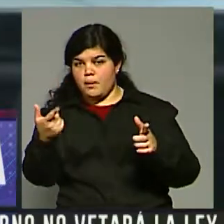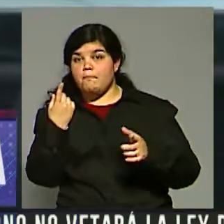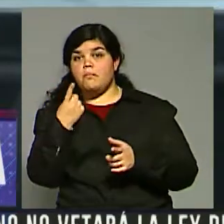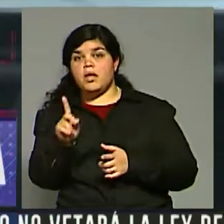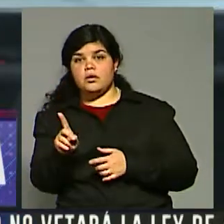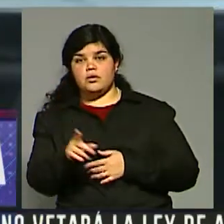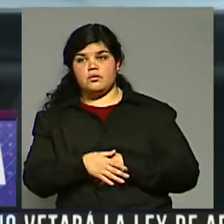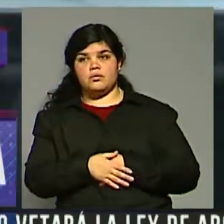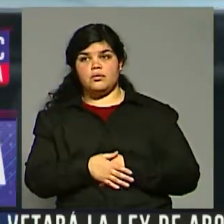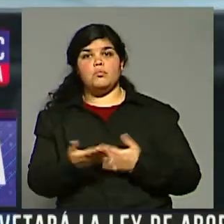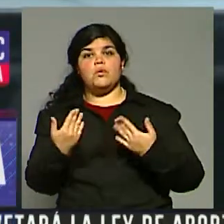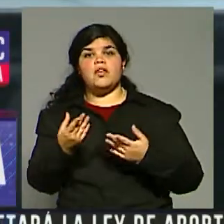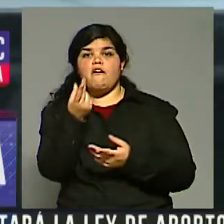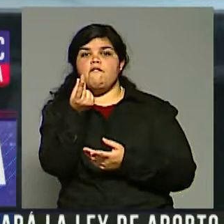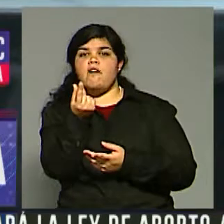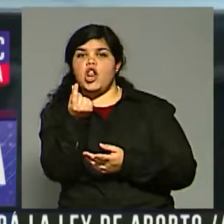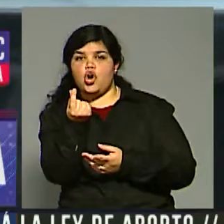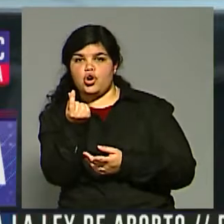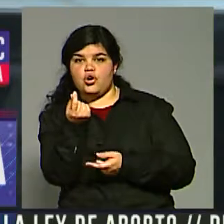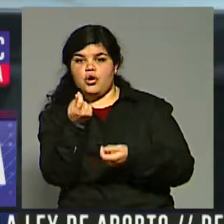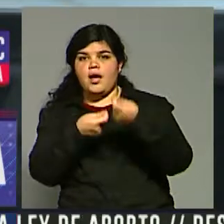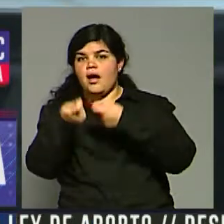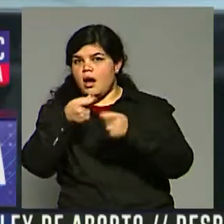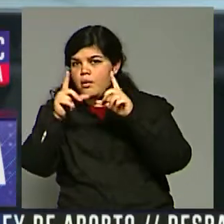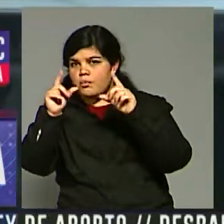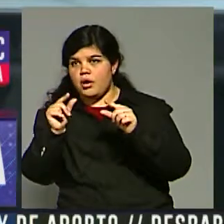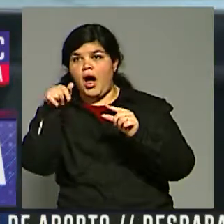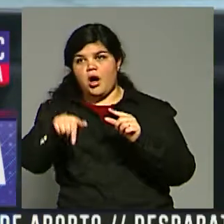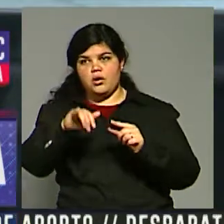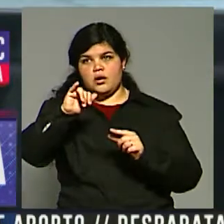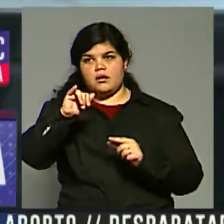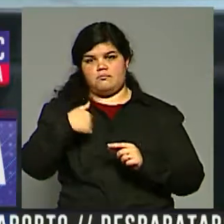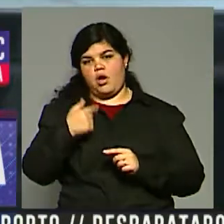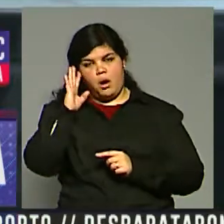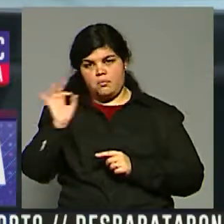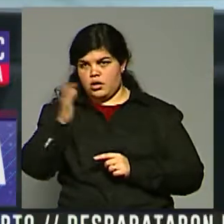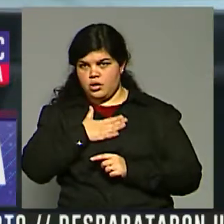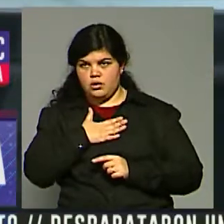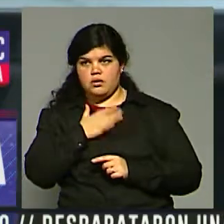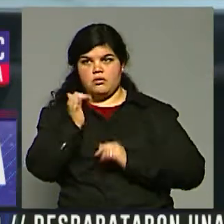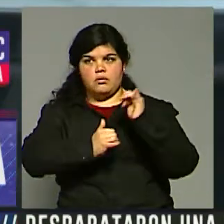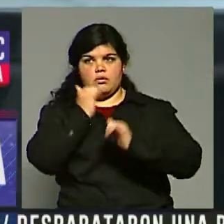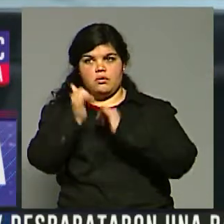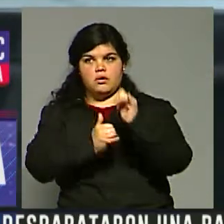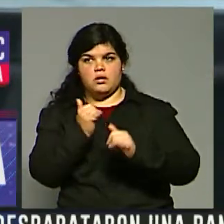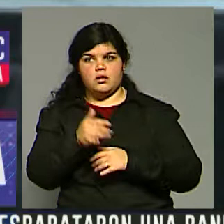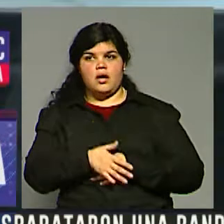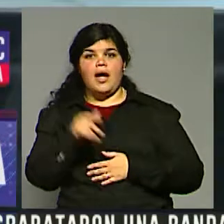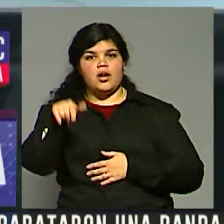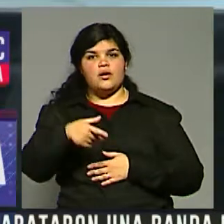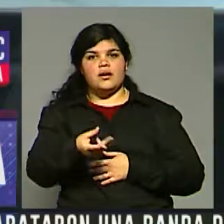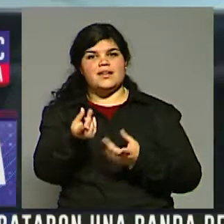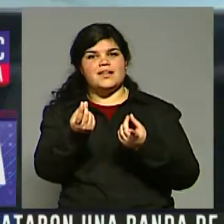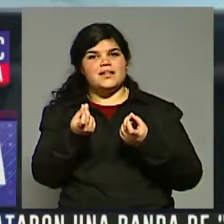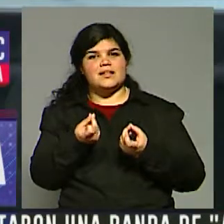un resguardo de valor. Aunque hoy es más conveniente, ¿sí? Desde mi punto de vista, con esta coyuntura actual, sigue siendo más conveniente la